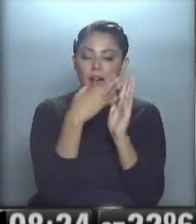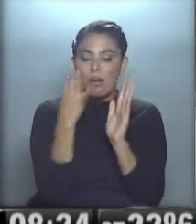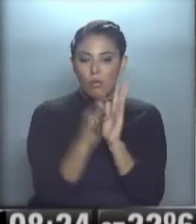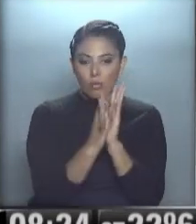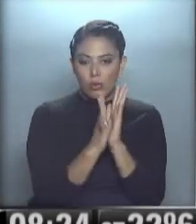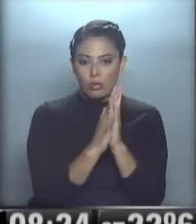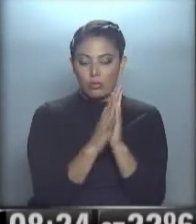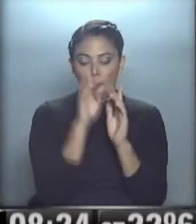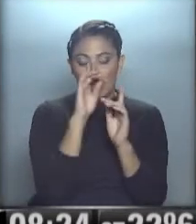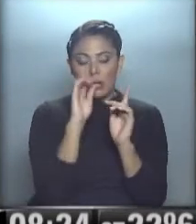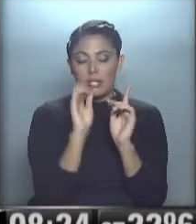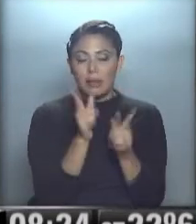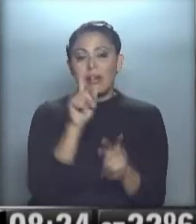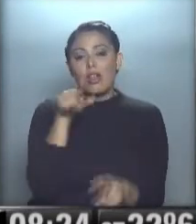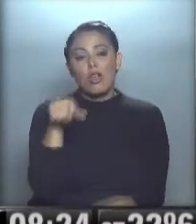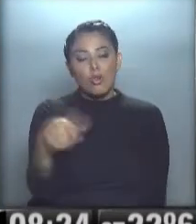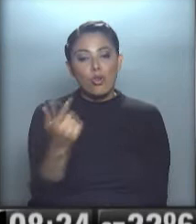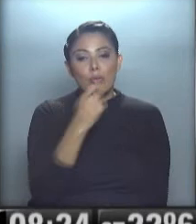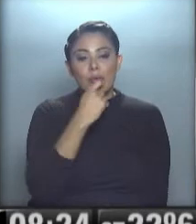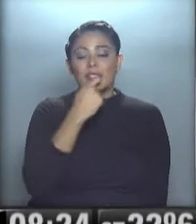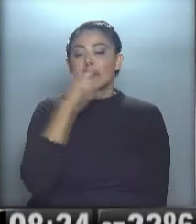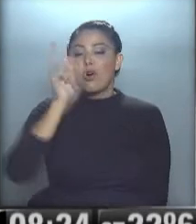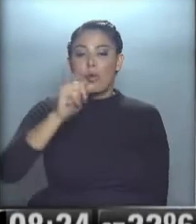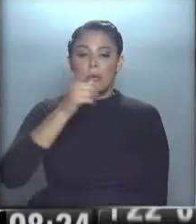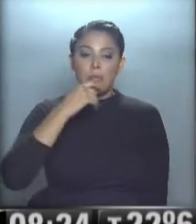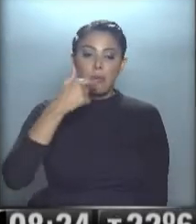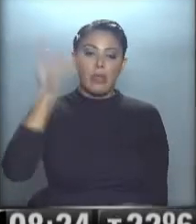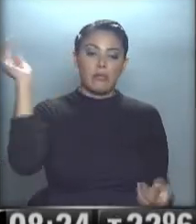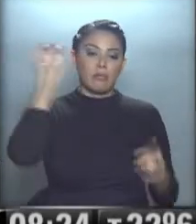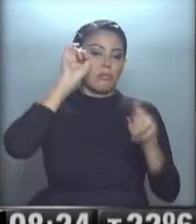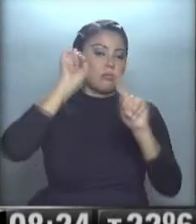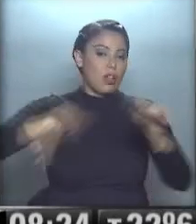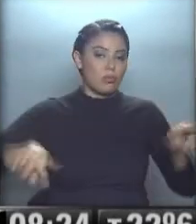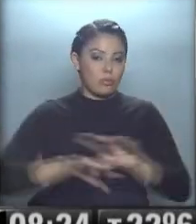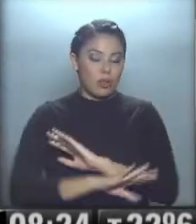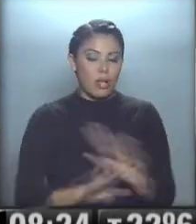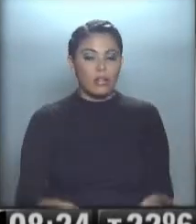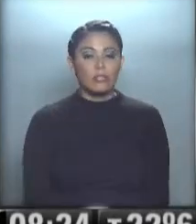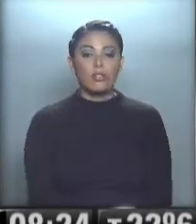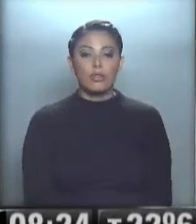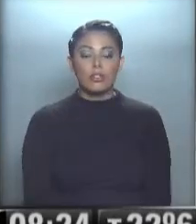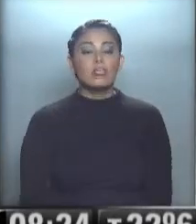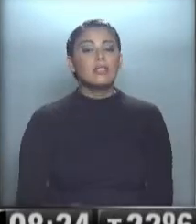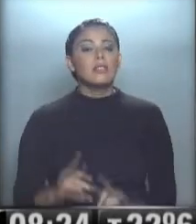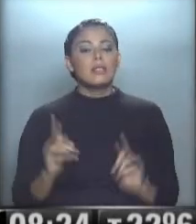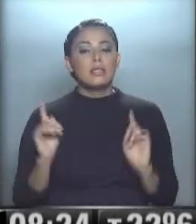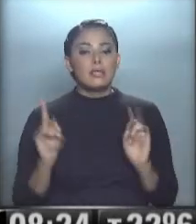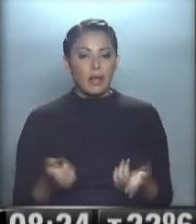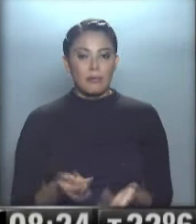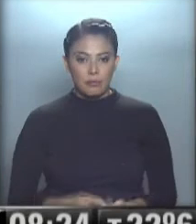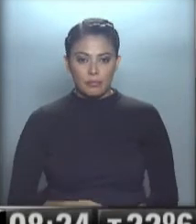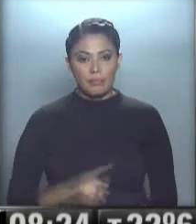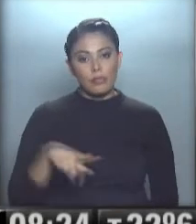supuesto, en un extremo de incumplimiento puede llegar a la clausura. Un mecanismo también que se aplica es